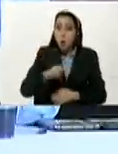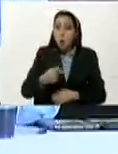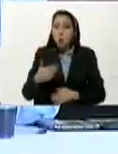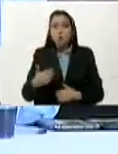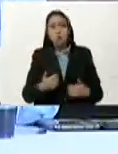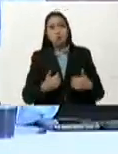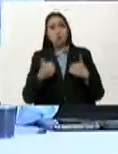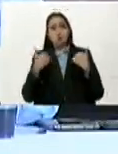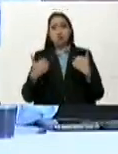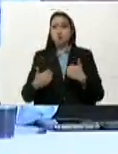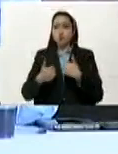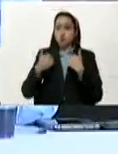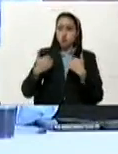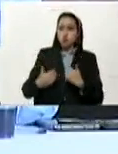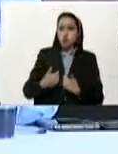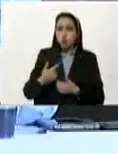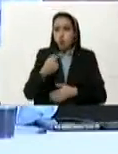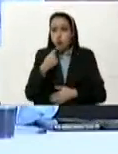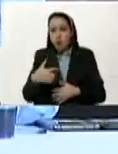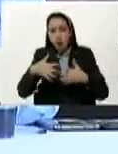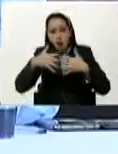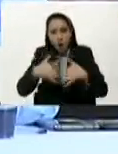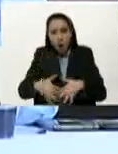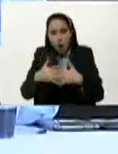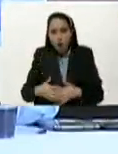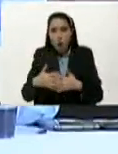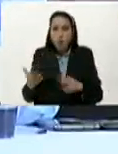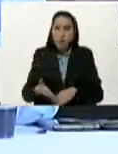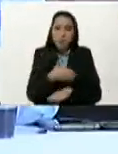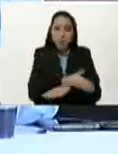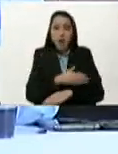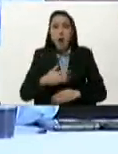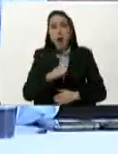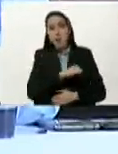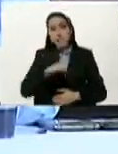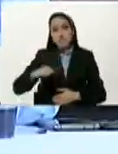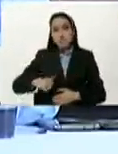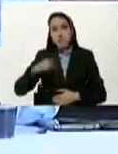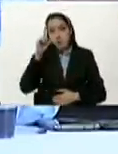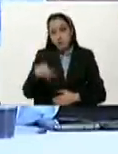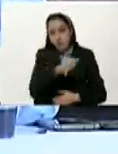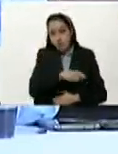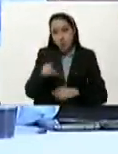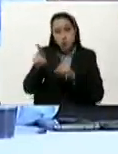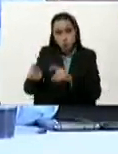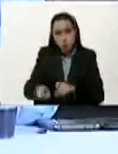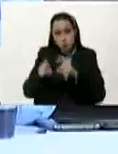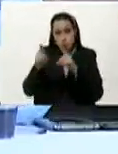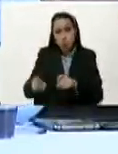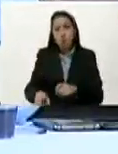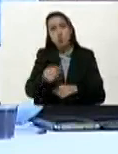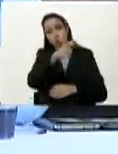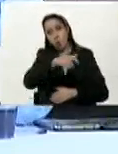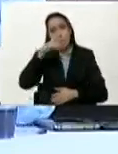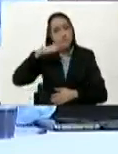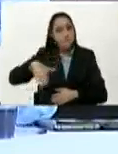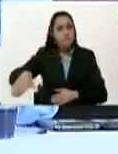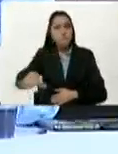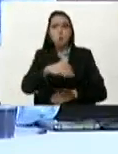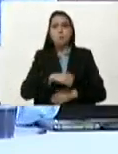muchísimo daño al sector empresarial al sector privado a los agricultores al ciudadano como un por eso hoy el